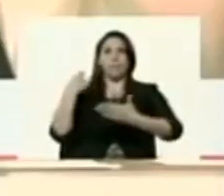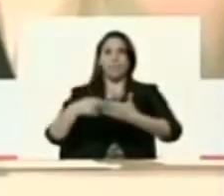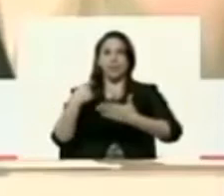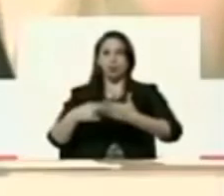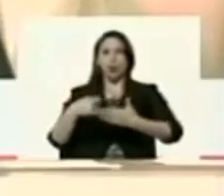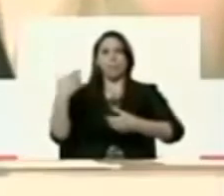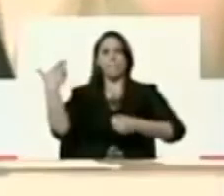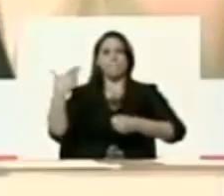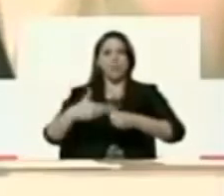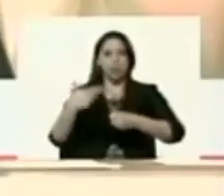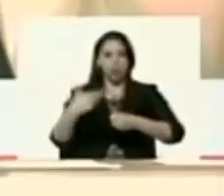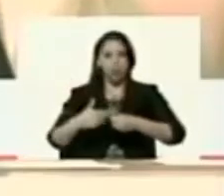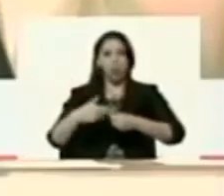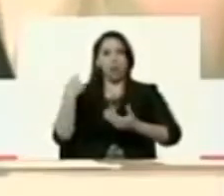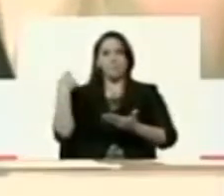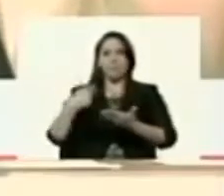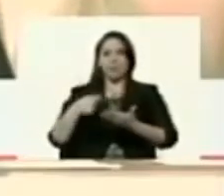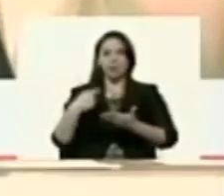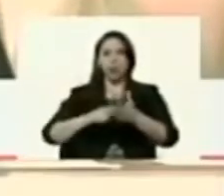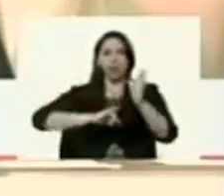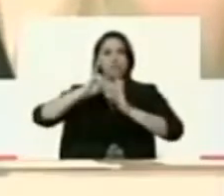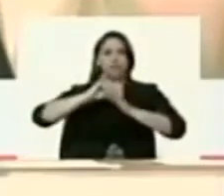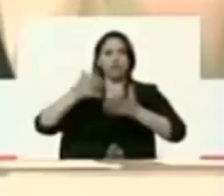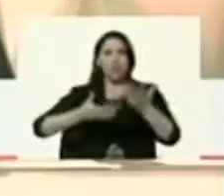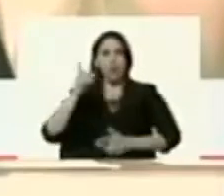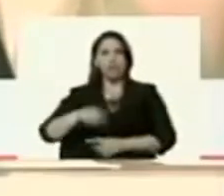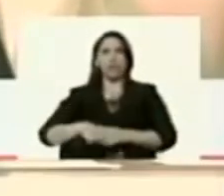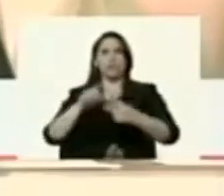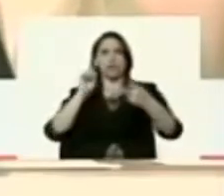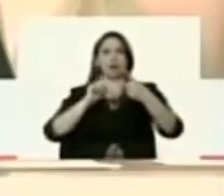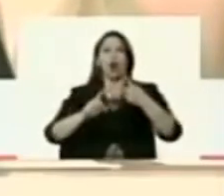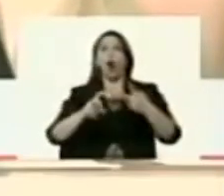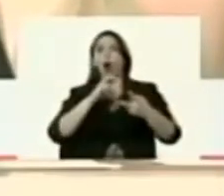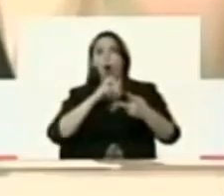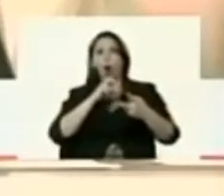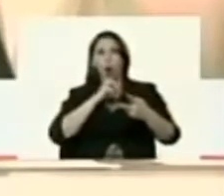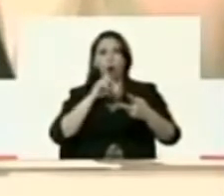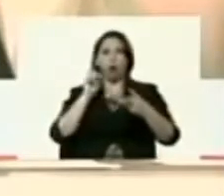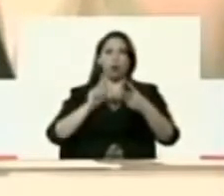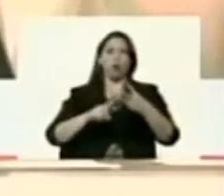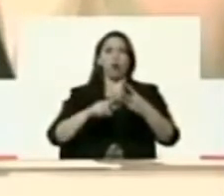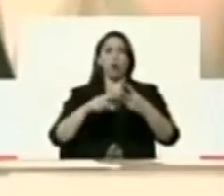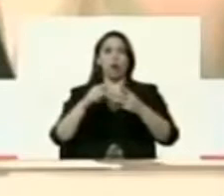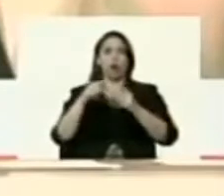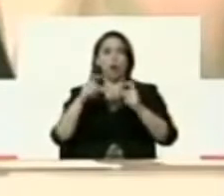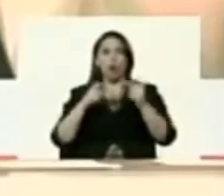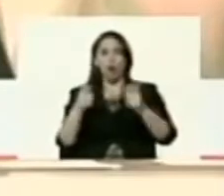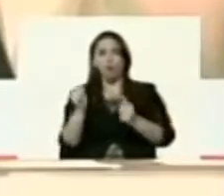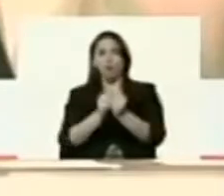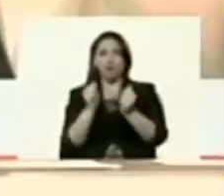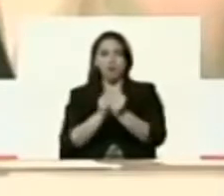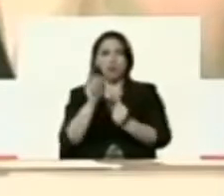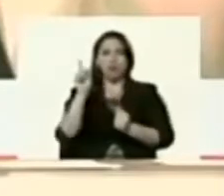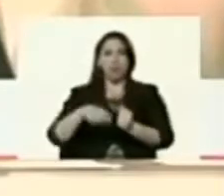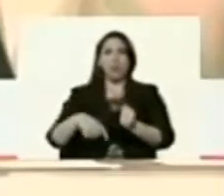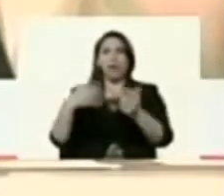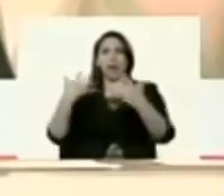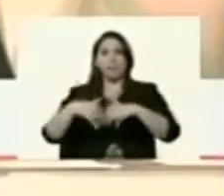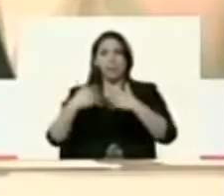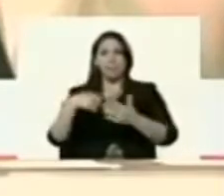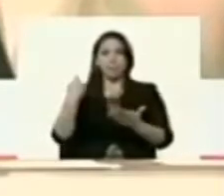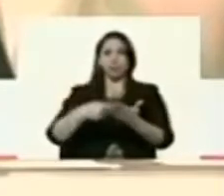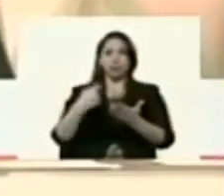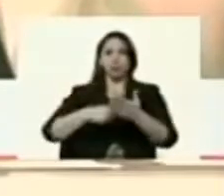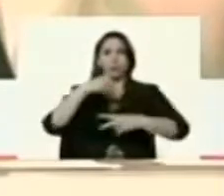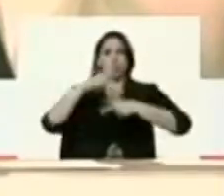petróleo, inversiones en gas, inversiones en oro, inversiones en diamantes, inversiones en producción de alimentos.